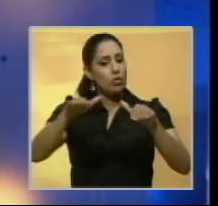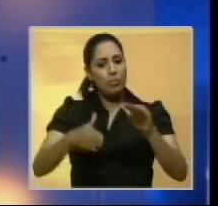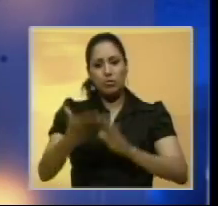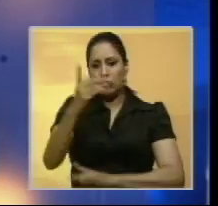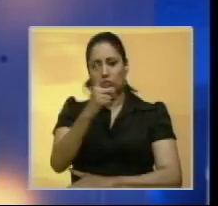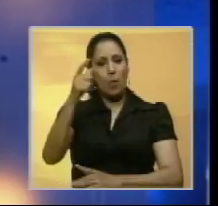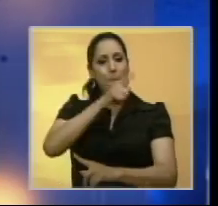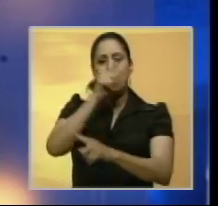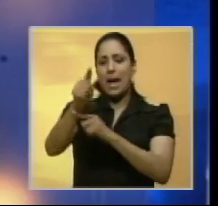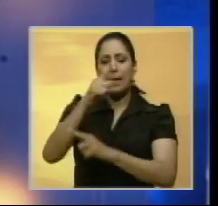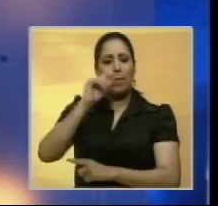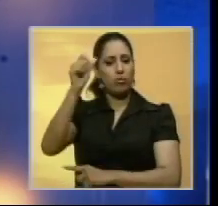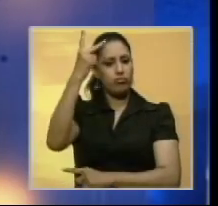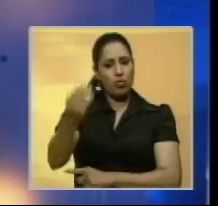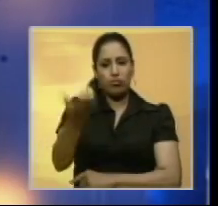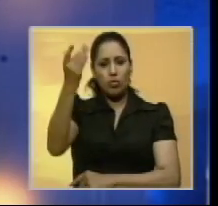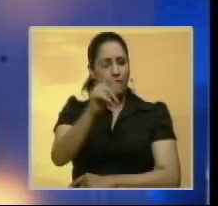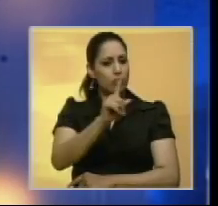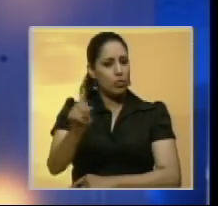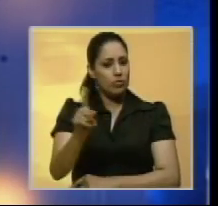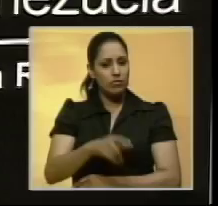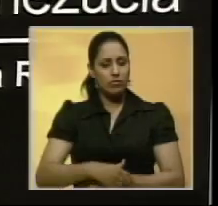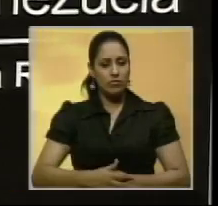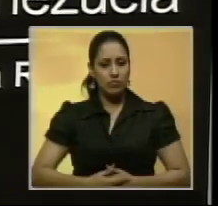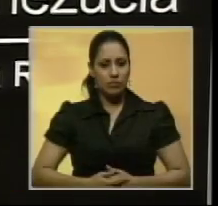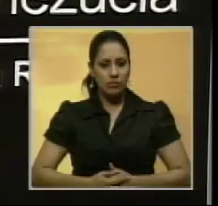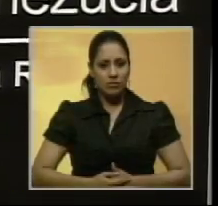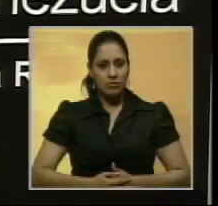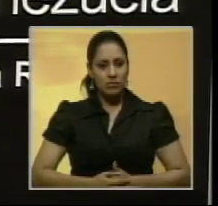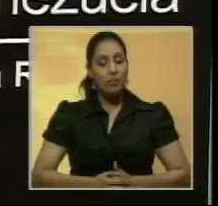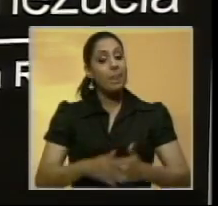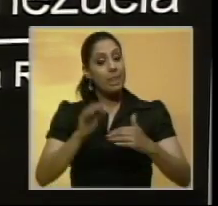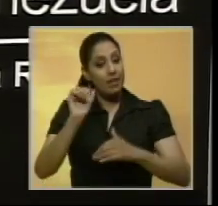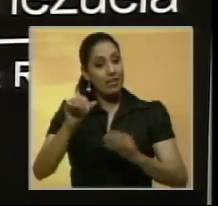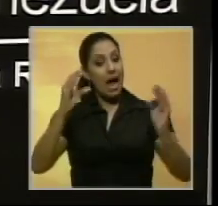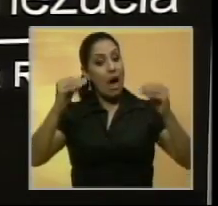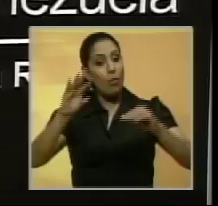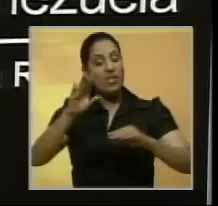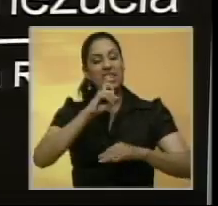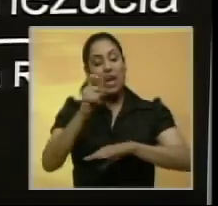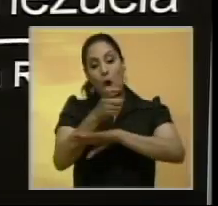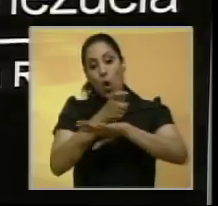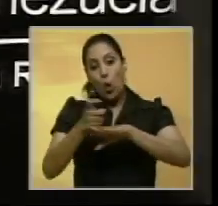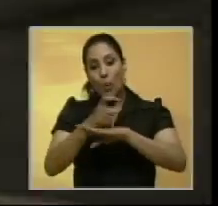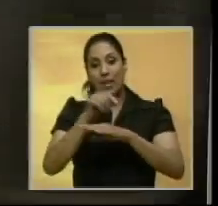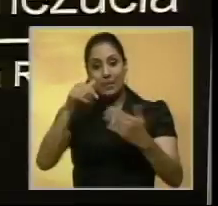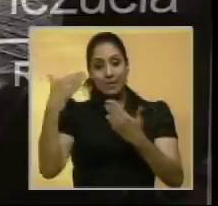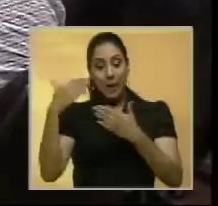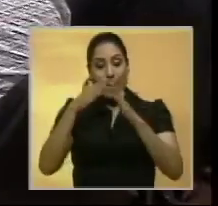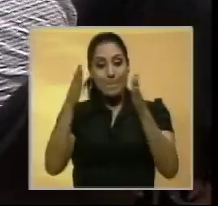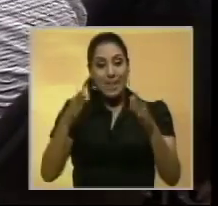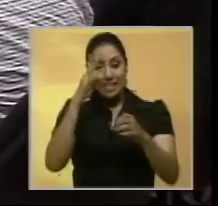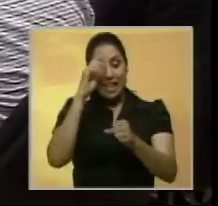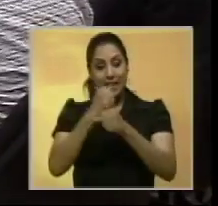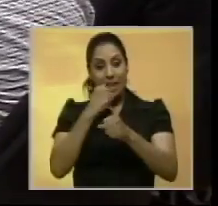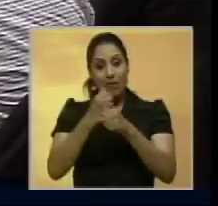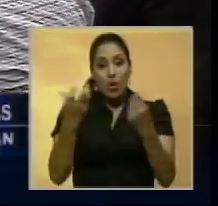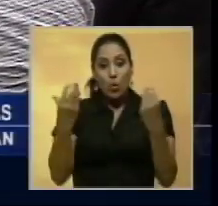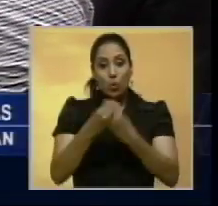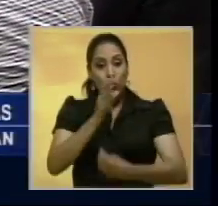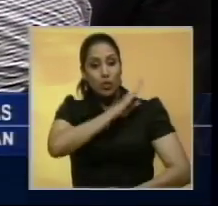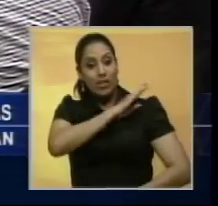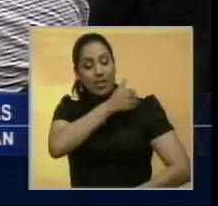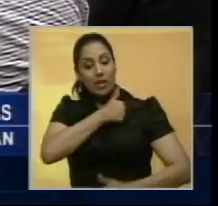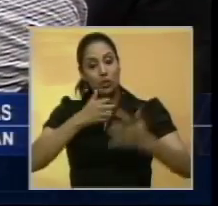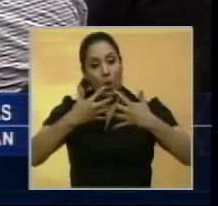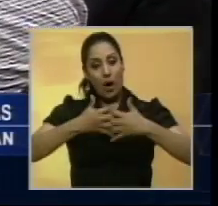por orden presidencial. Euclides Sotillo nos cuenta más. Así lo acordó el gobierno en esta mesa de trabajo con los directivos de